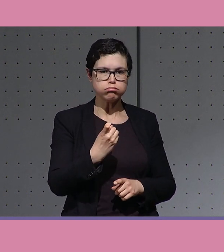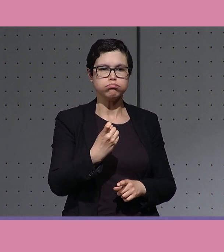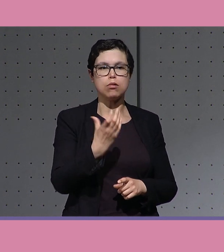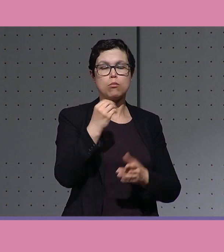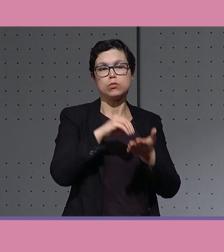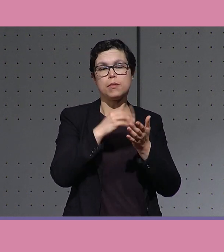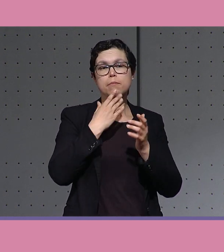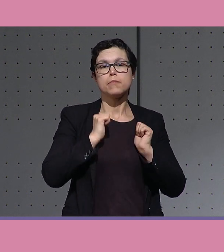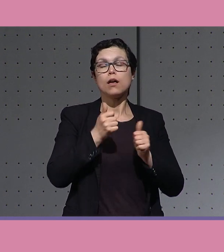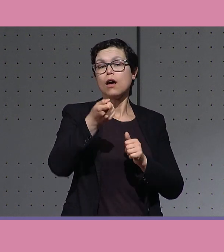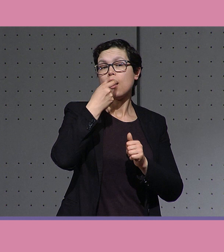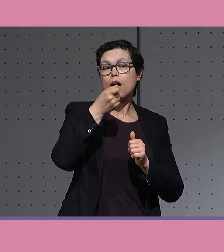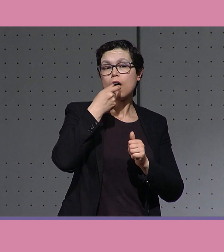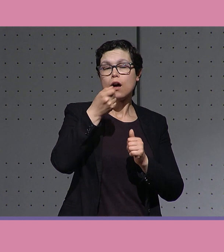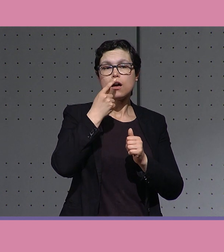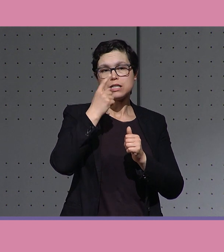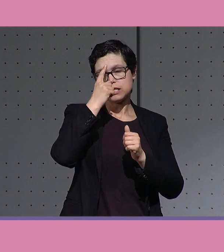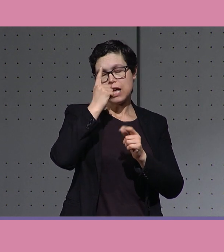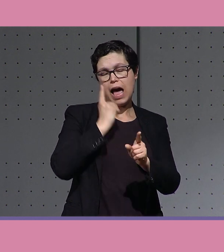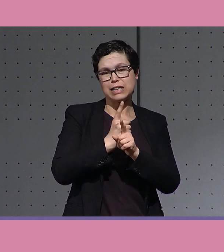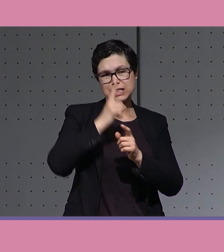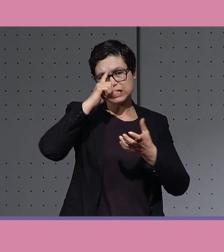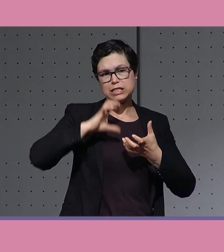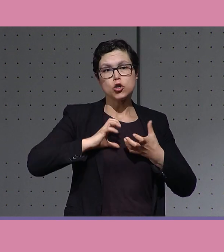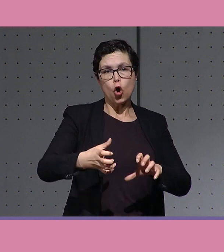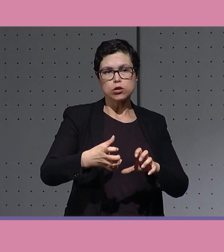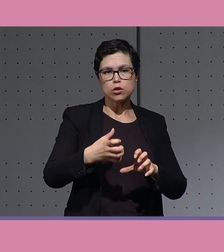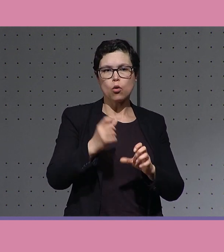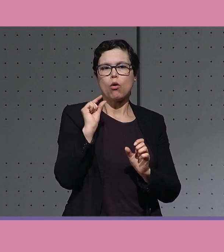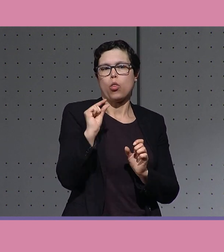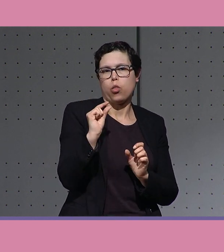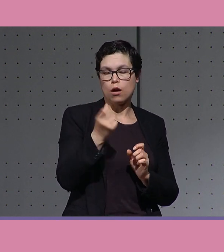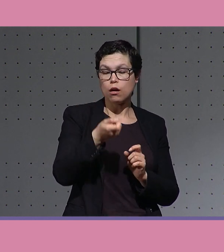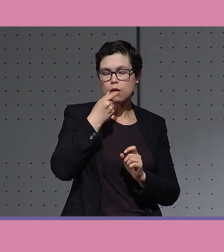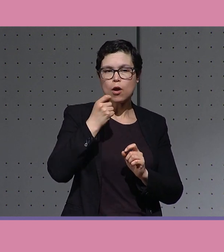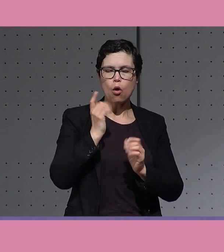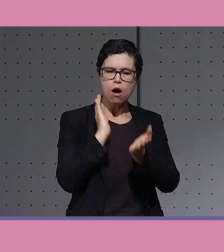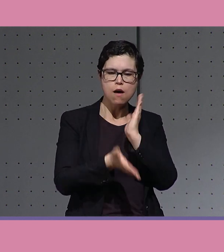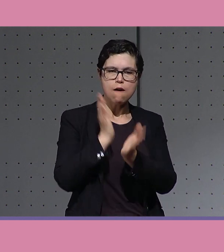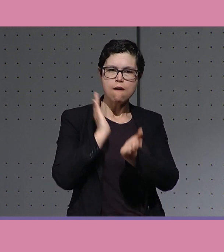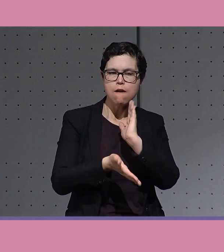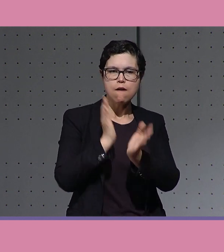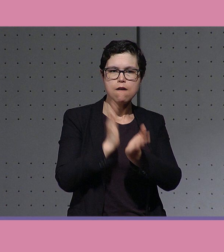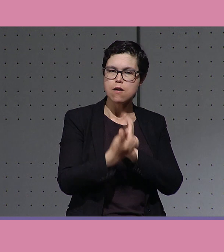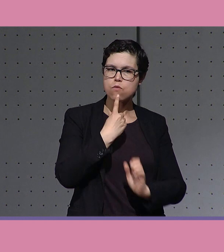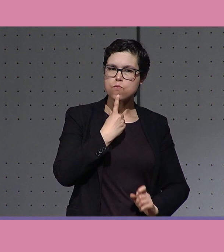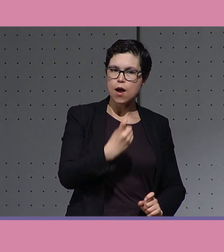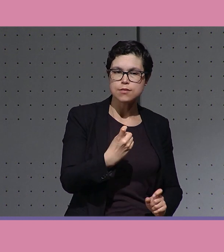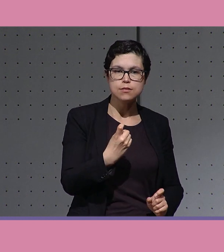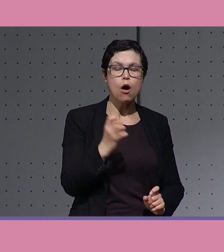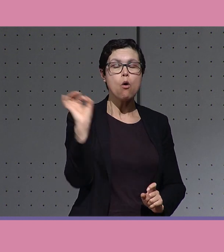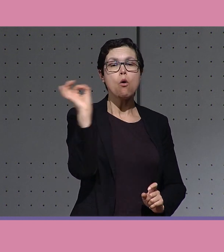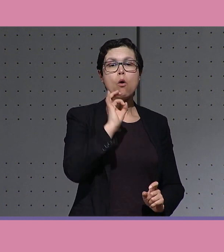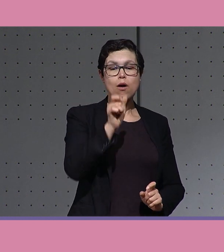con antipsicóticos a bajas dosis, pero no necesariamente son fáciles de trabajar, y en muchas ocasiones nos encontramos con que son chicos que a veces